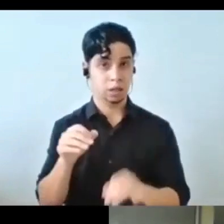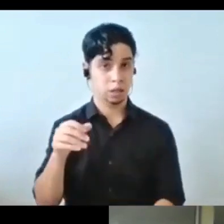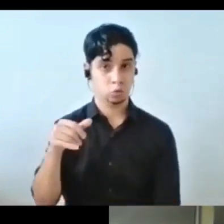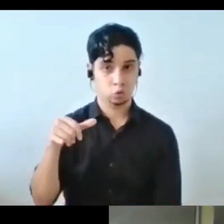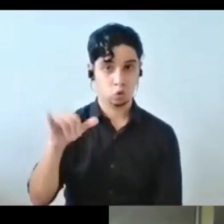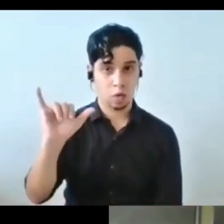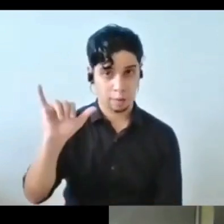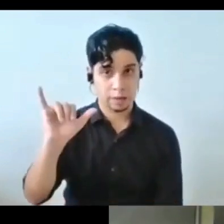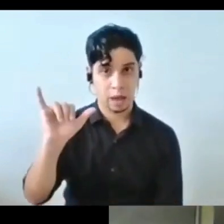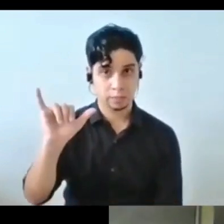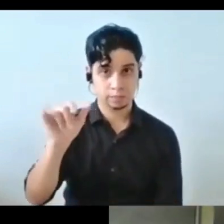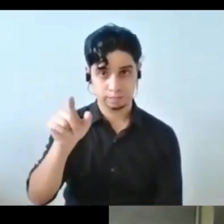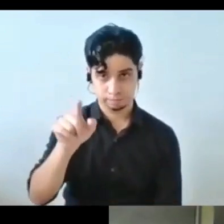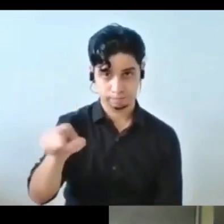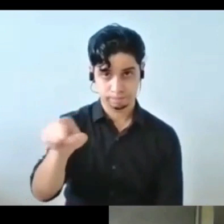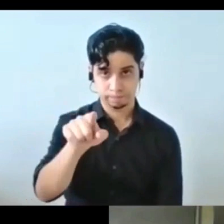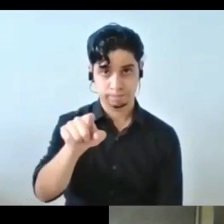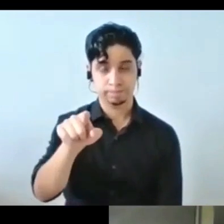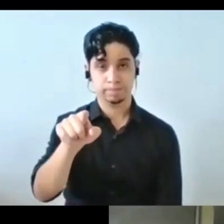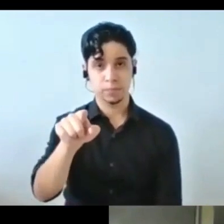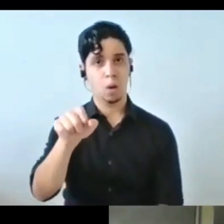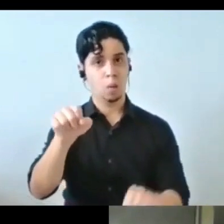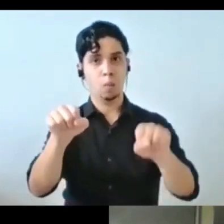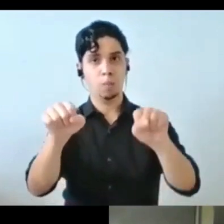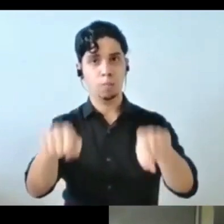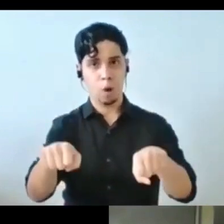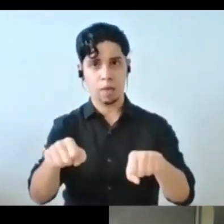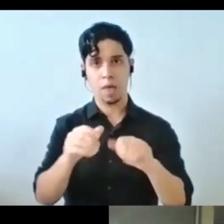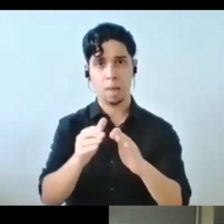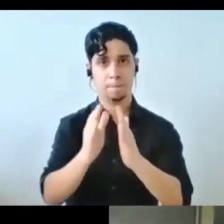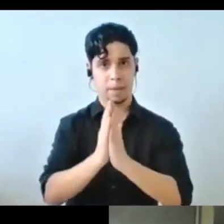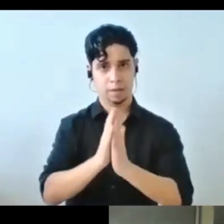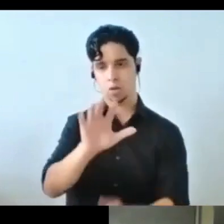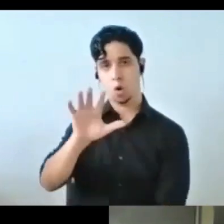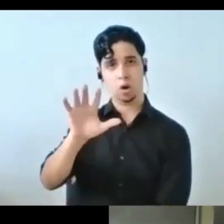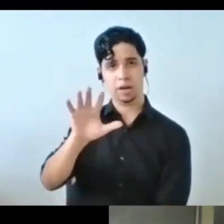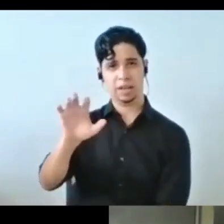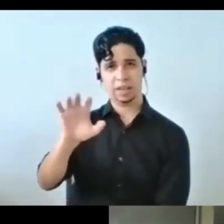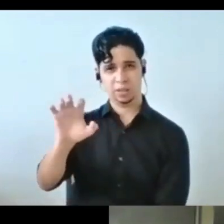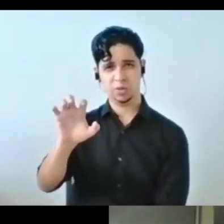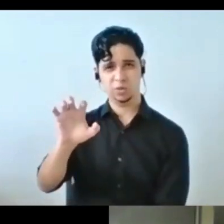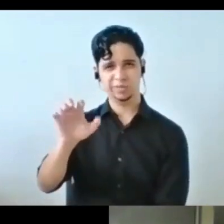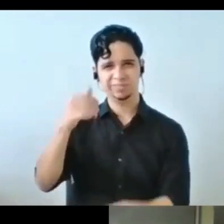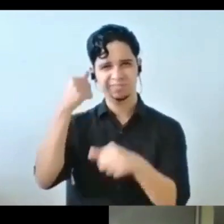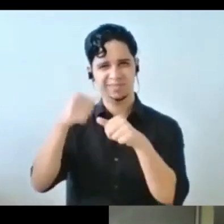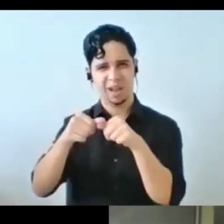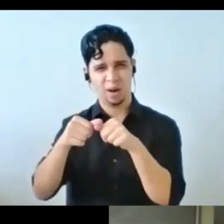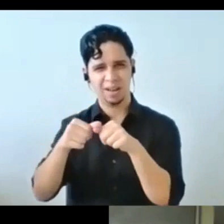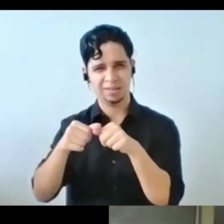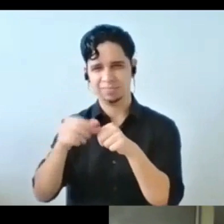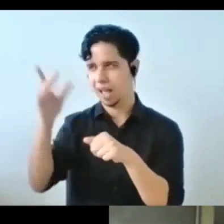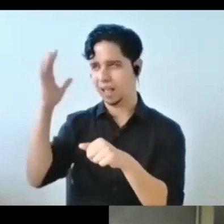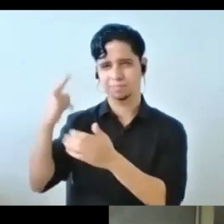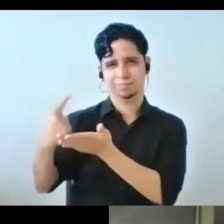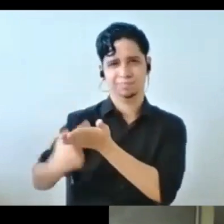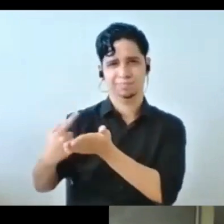que sepan que todavía está, usted puede solicitar los $500. Aquellos primeros $500 que se habían hablado